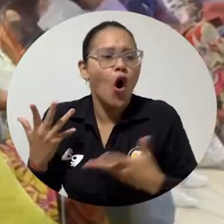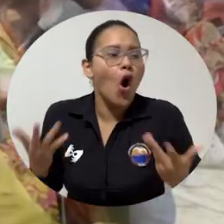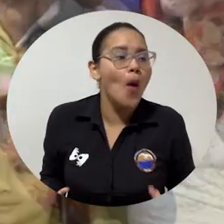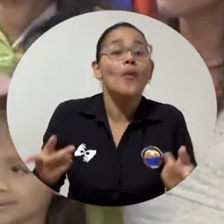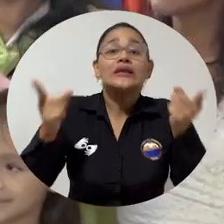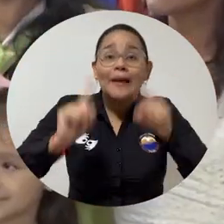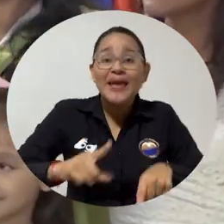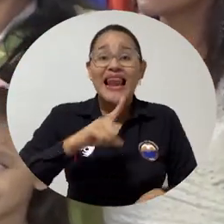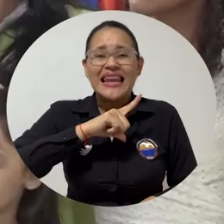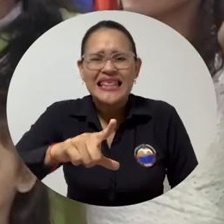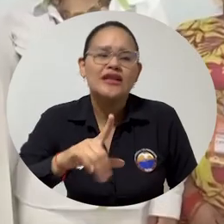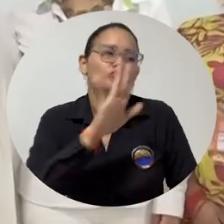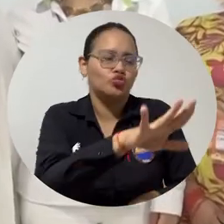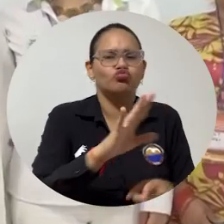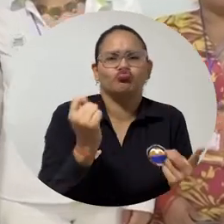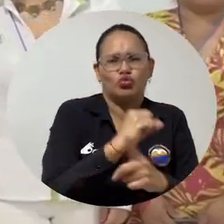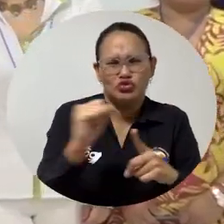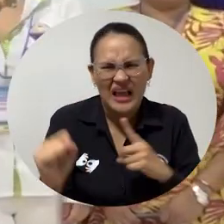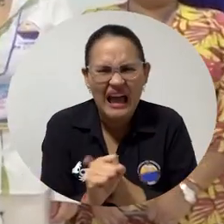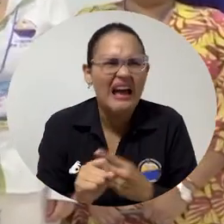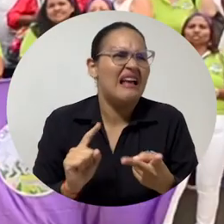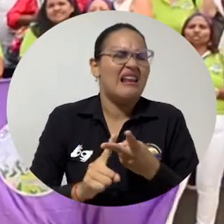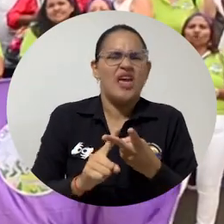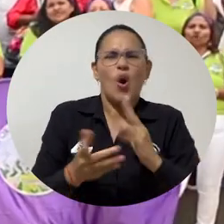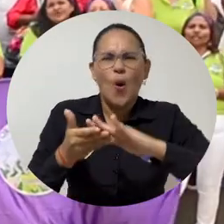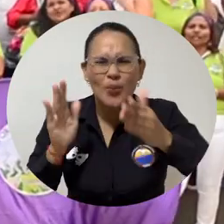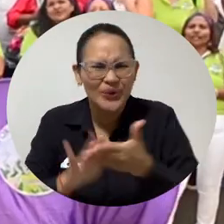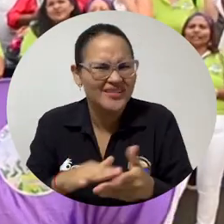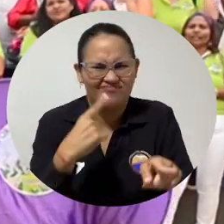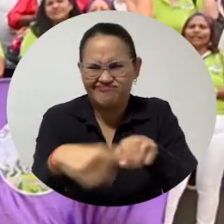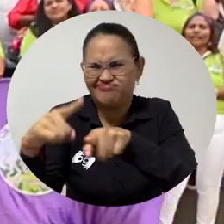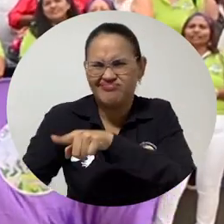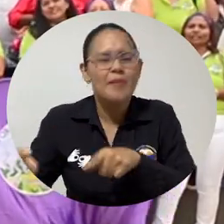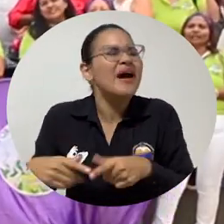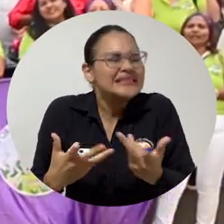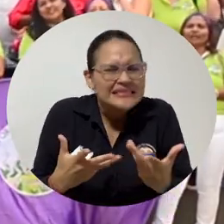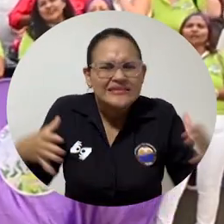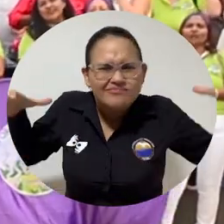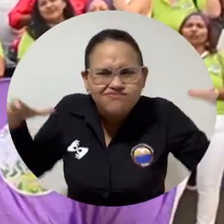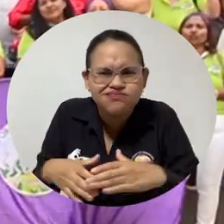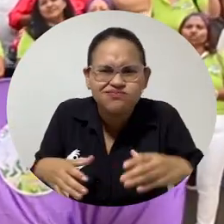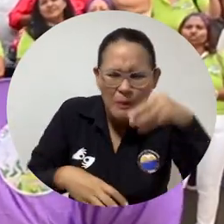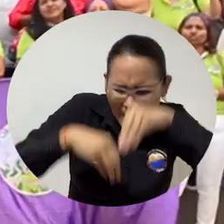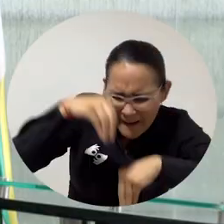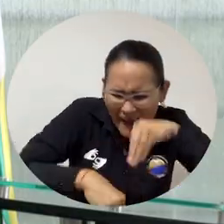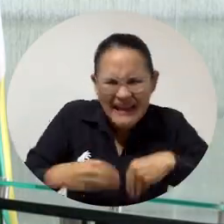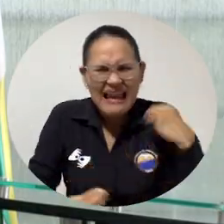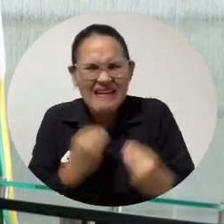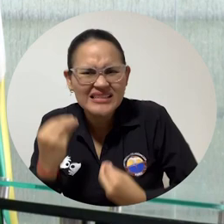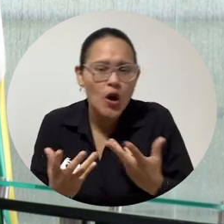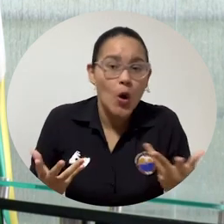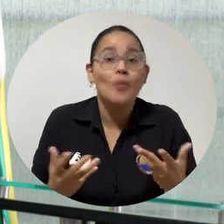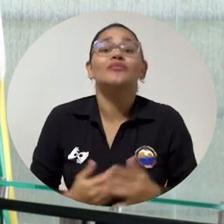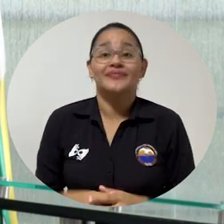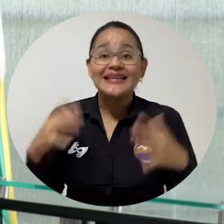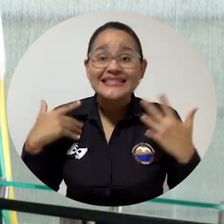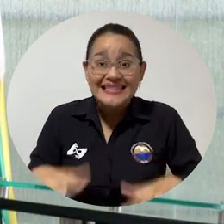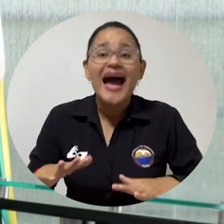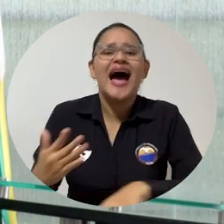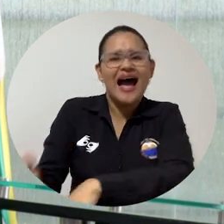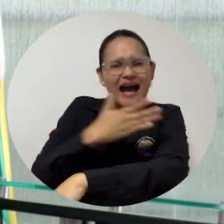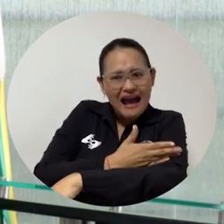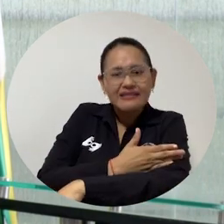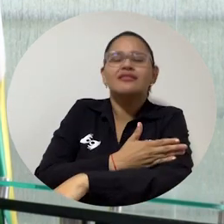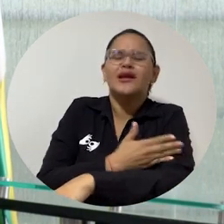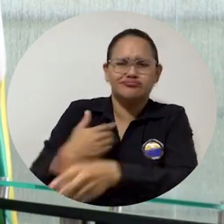proporcionando formación a líderes sociales, sindicales y comunidades que han sido claves en esta construcción colectiva. Hace parte de una alianza que se inició hace ya